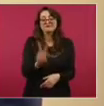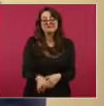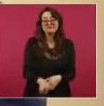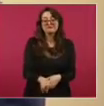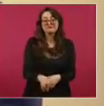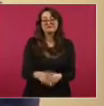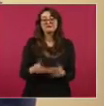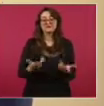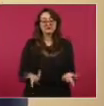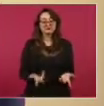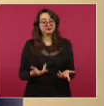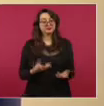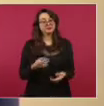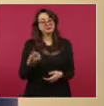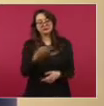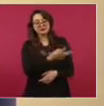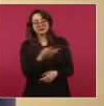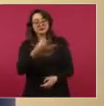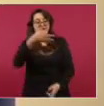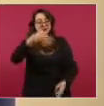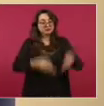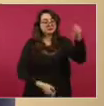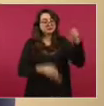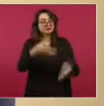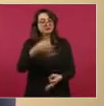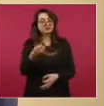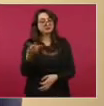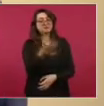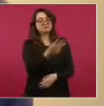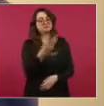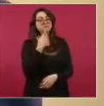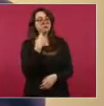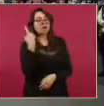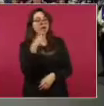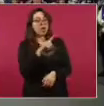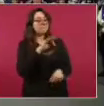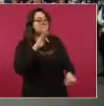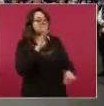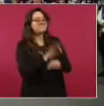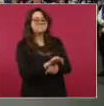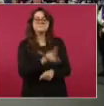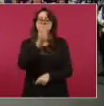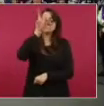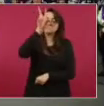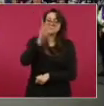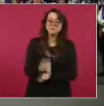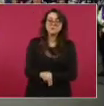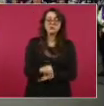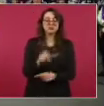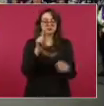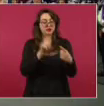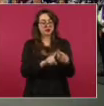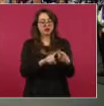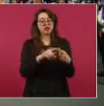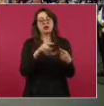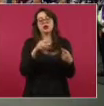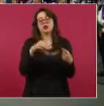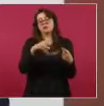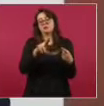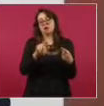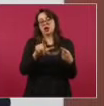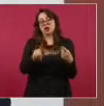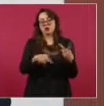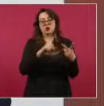niega el amparo a los dirigentes y conforme a la consigna, Manuel M. Diegues, Esteban Vaca Calderón y